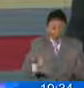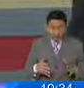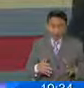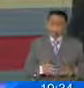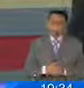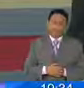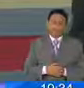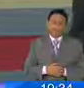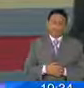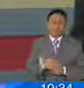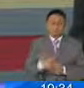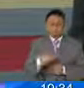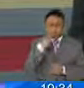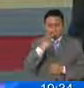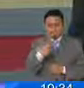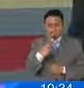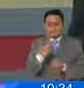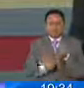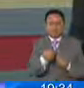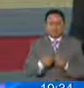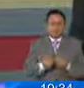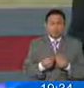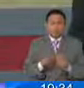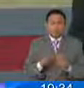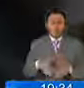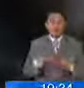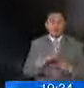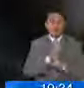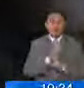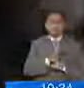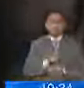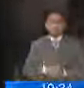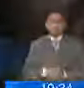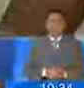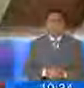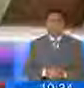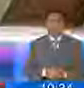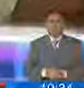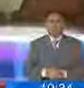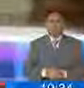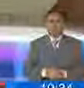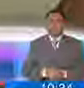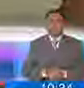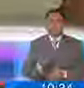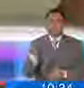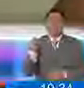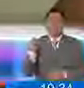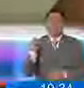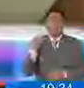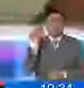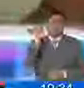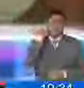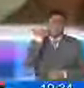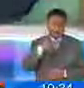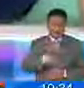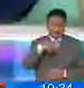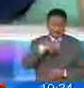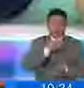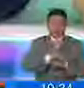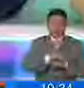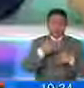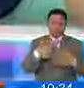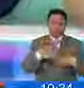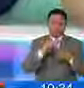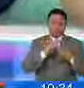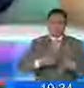Conozca algunas alternativas de prevención. Las cifras de embarazo adolescente son alarmantes. En el Ecuador, hasta el